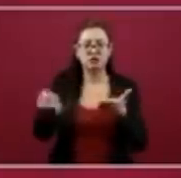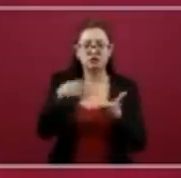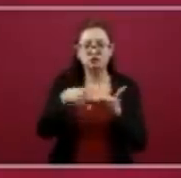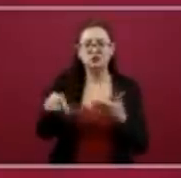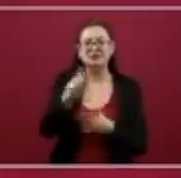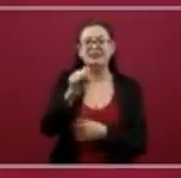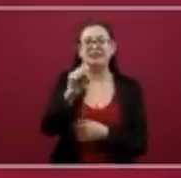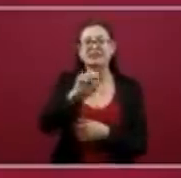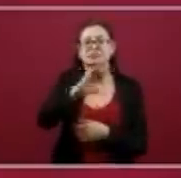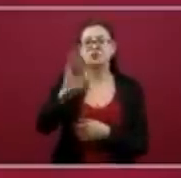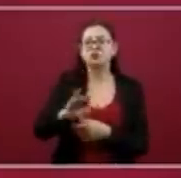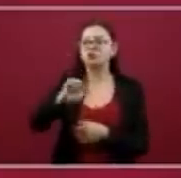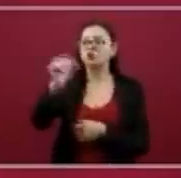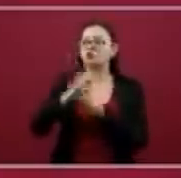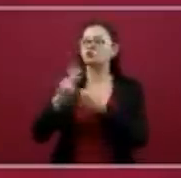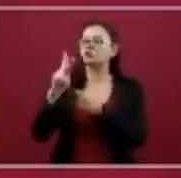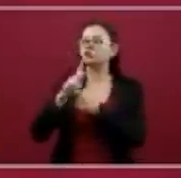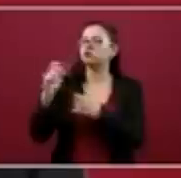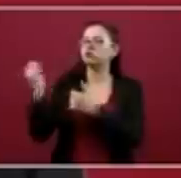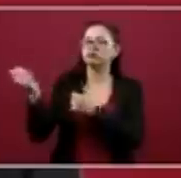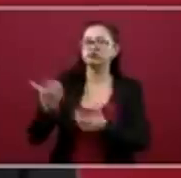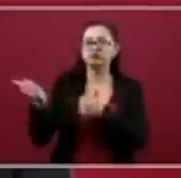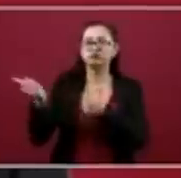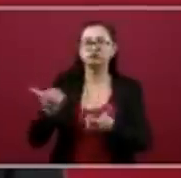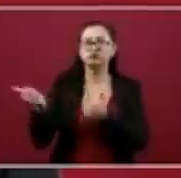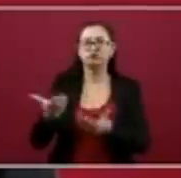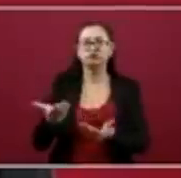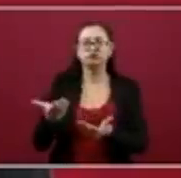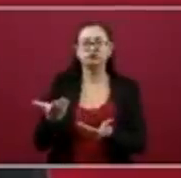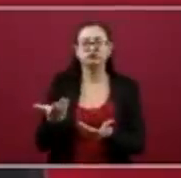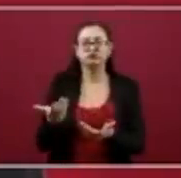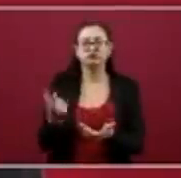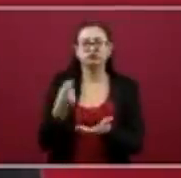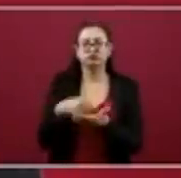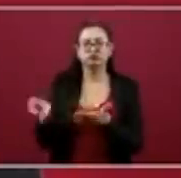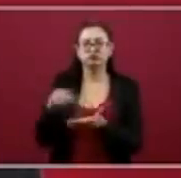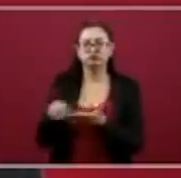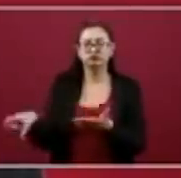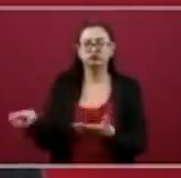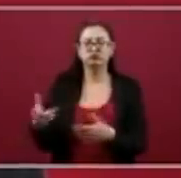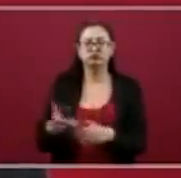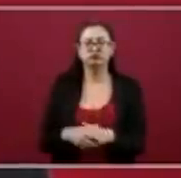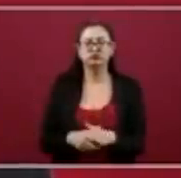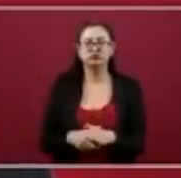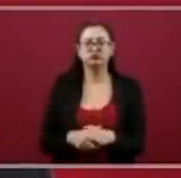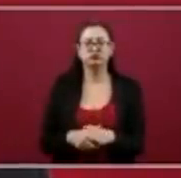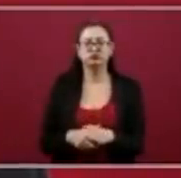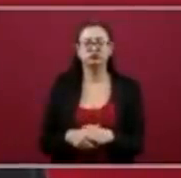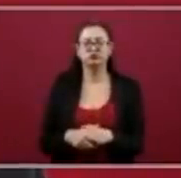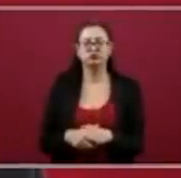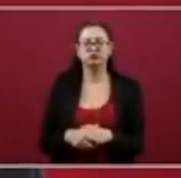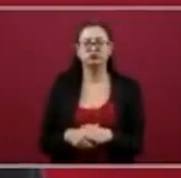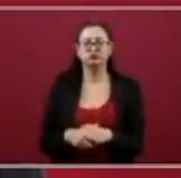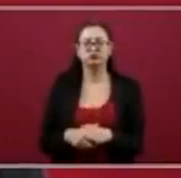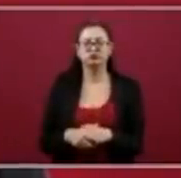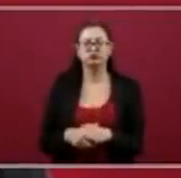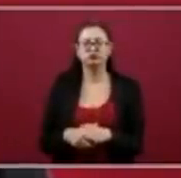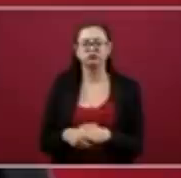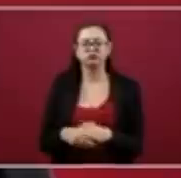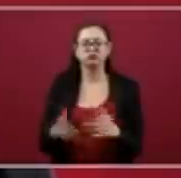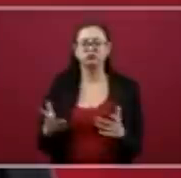60% de lo que consumimos en el país. Se compra leche en polvo, no